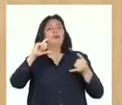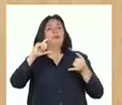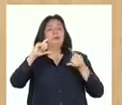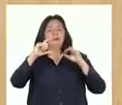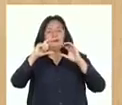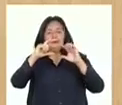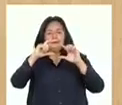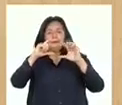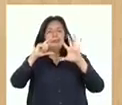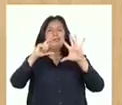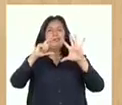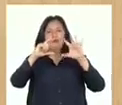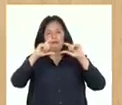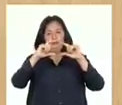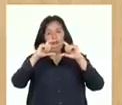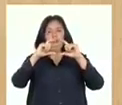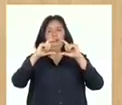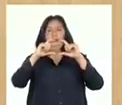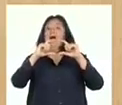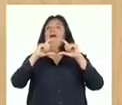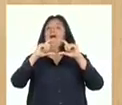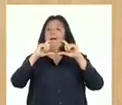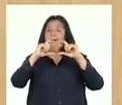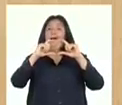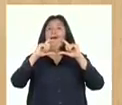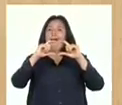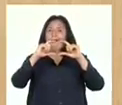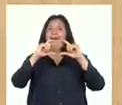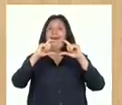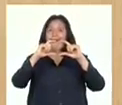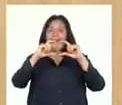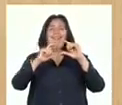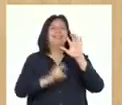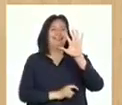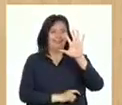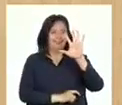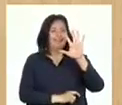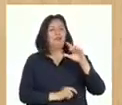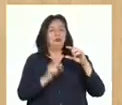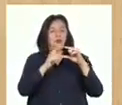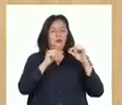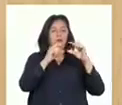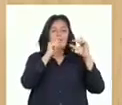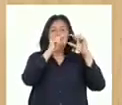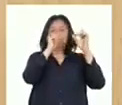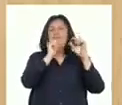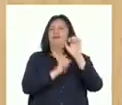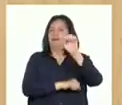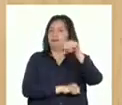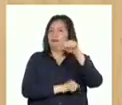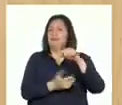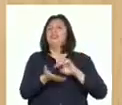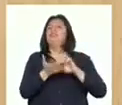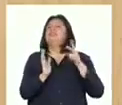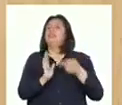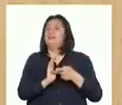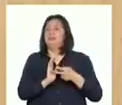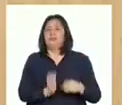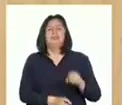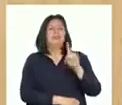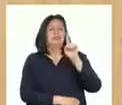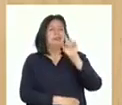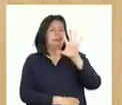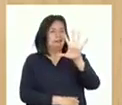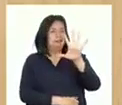último, 5 cuadraditos. Este tajador tiene 5 cuadraditos de altura, es decir,